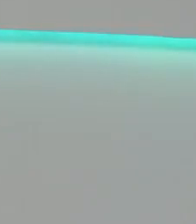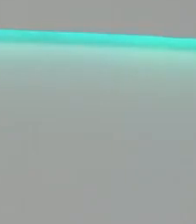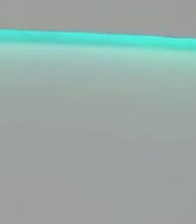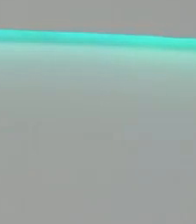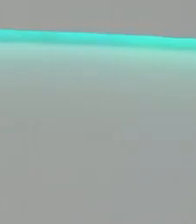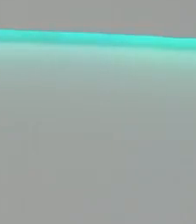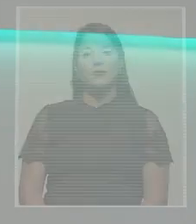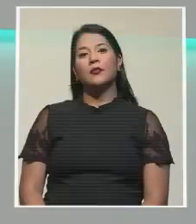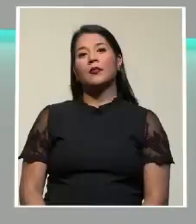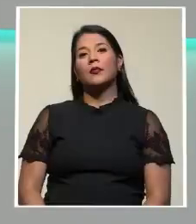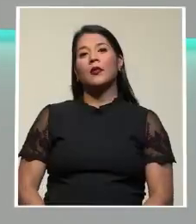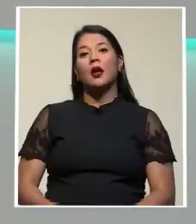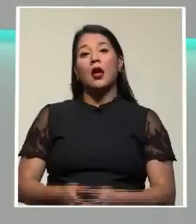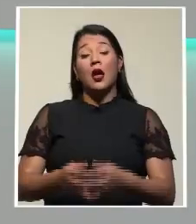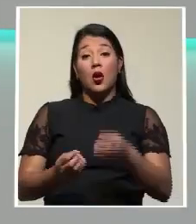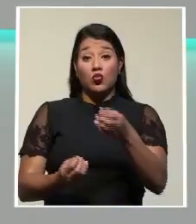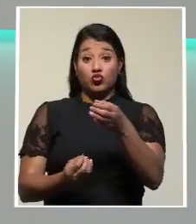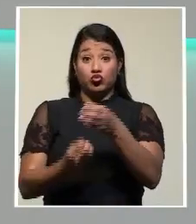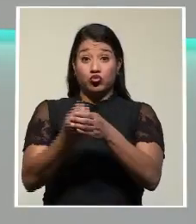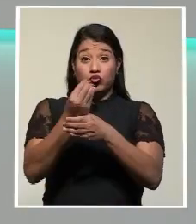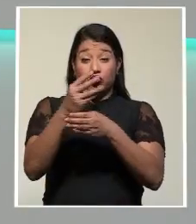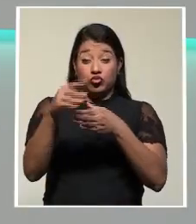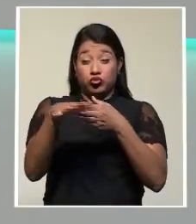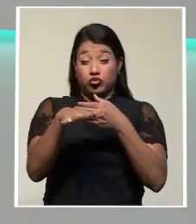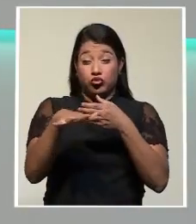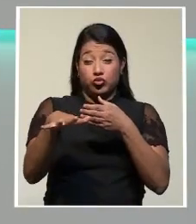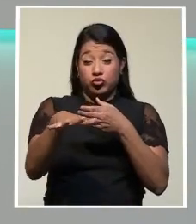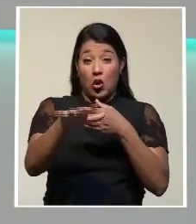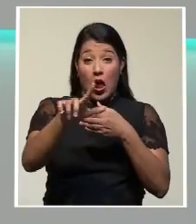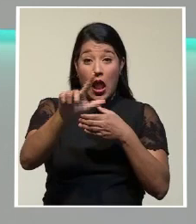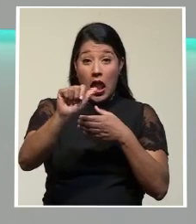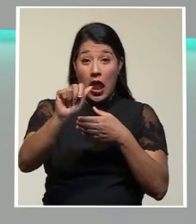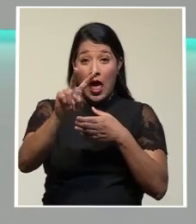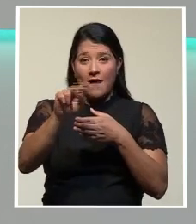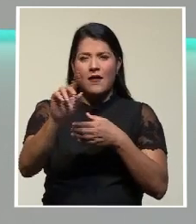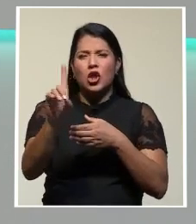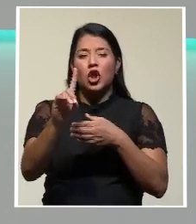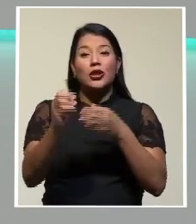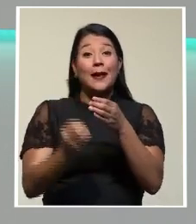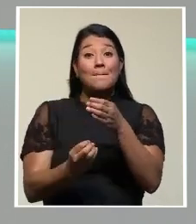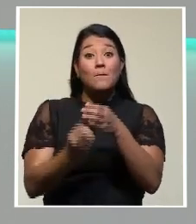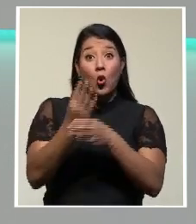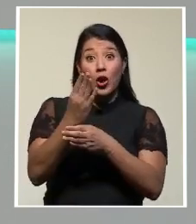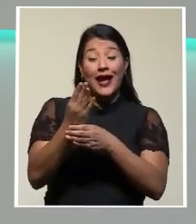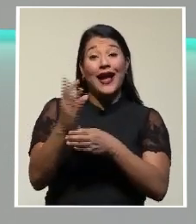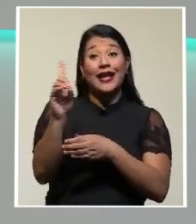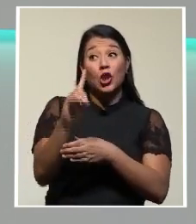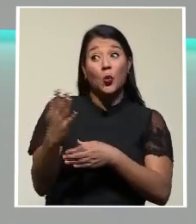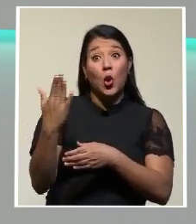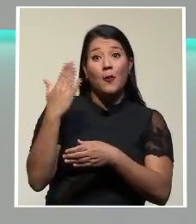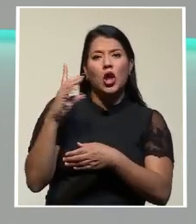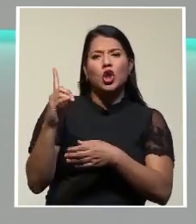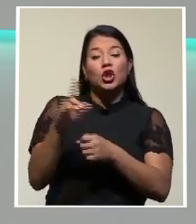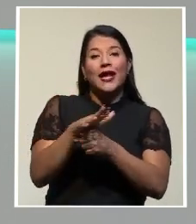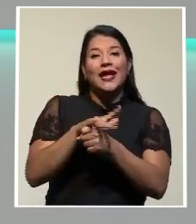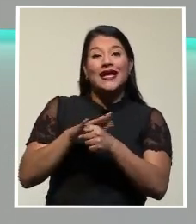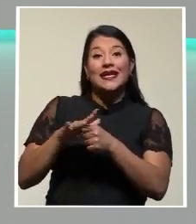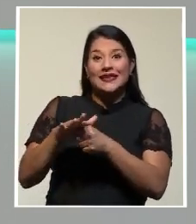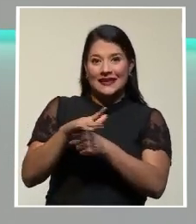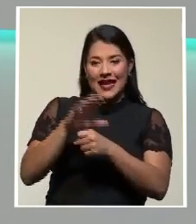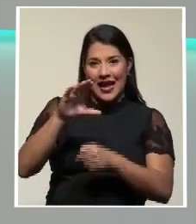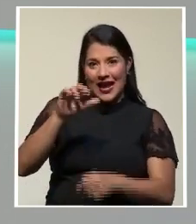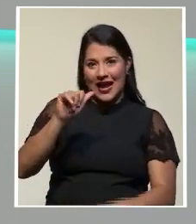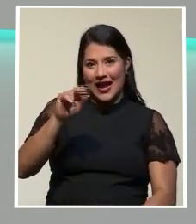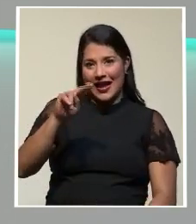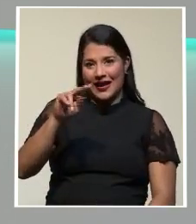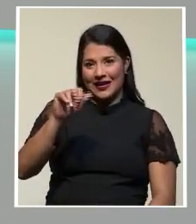Las lenguas de lava que arrojó el volcán Cumbre Vieja, que entró en erupción el domingo en la isla española de La Palma, provocaron